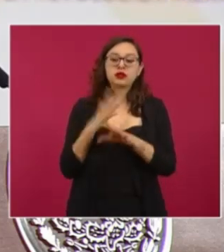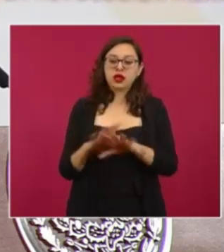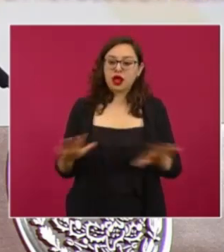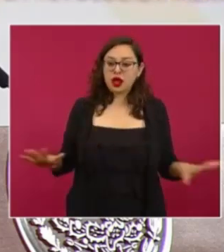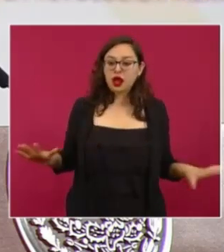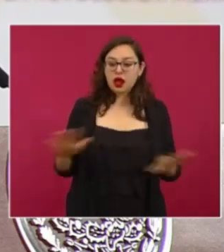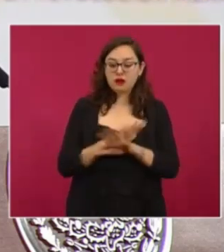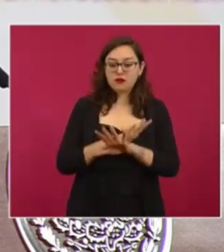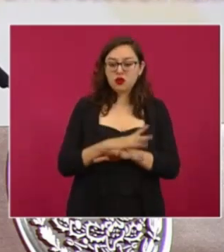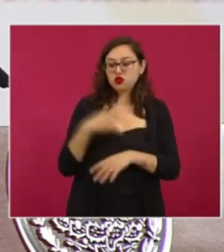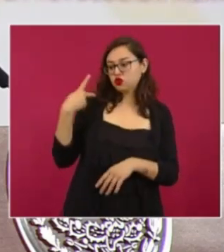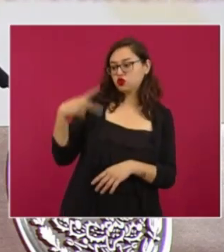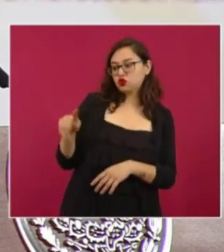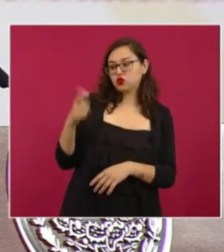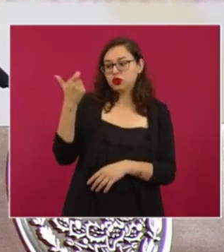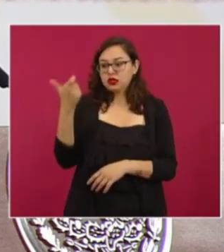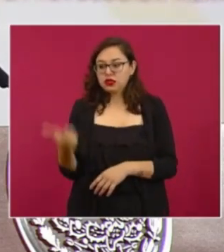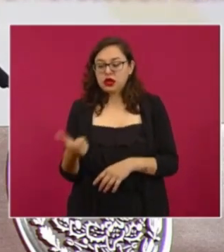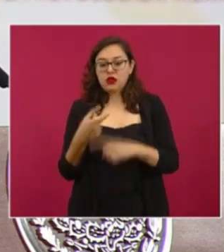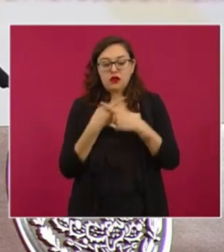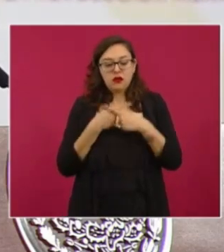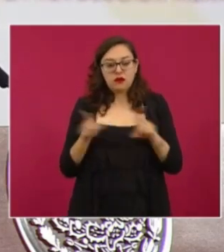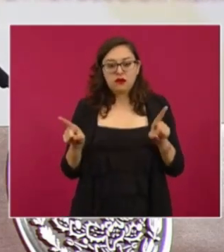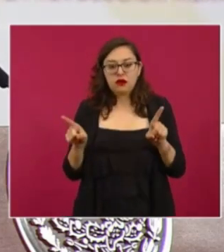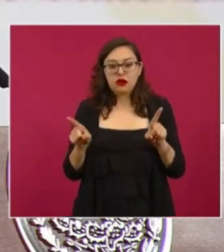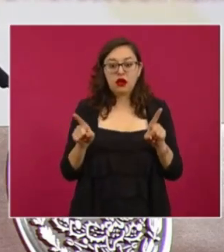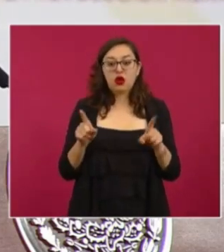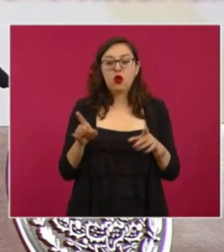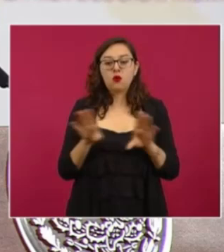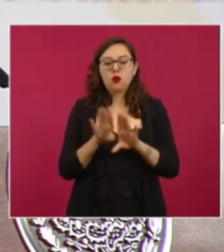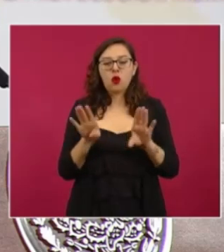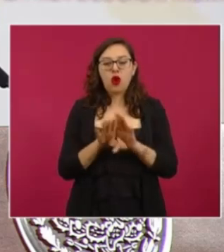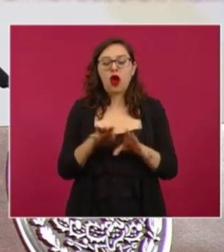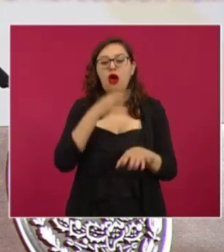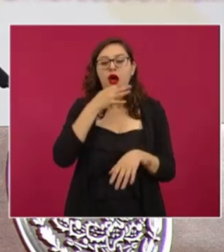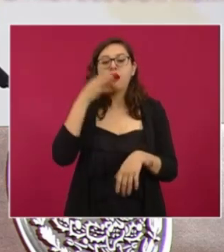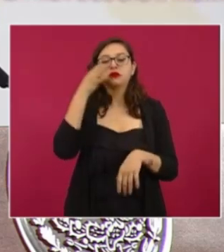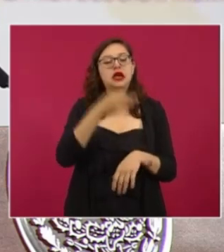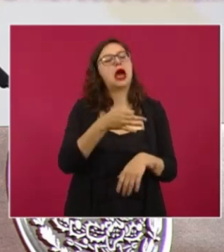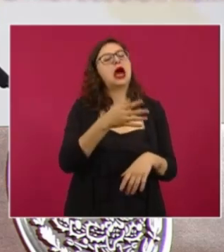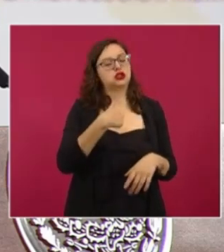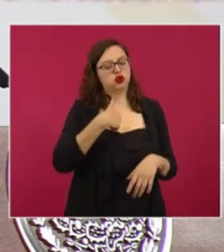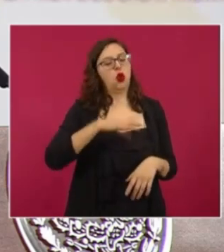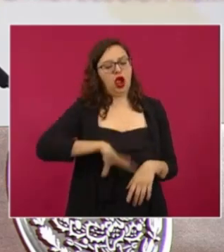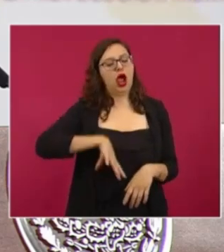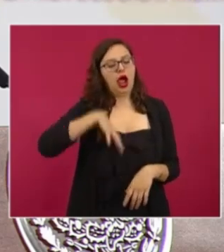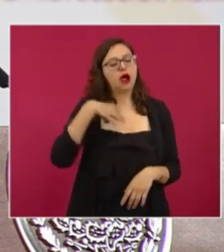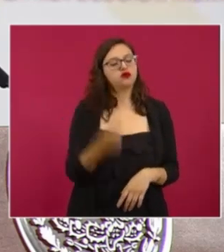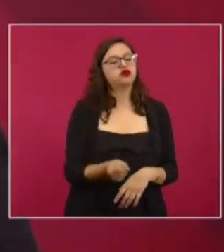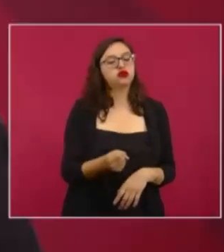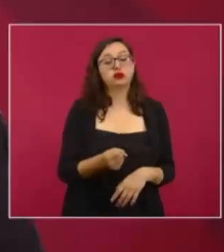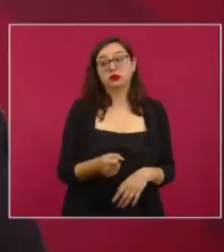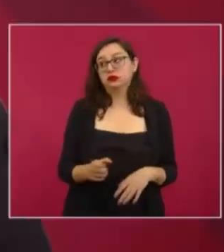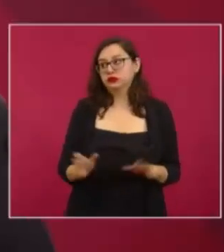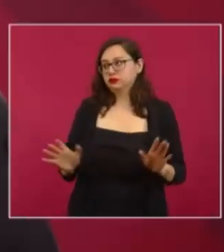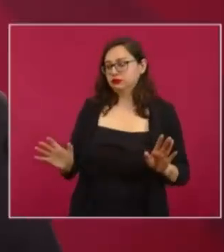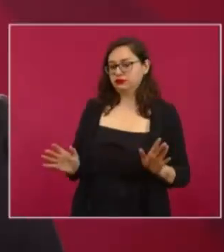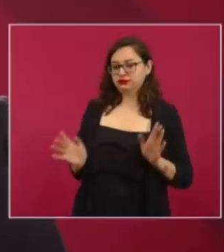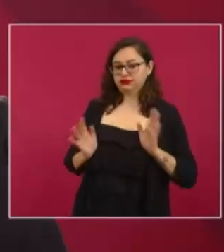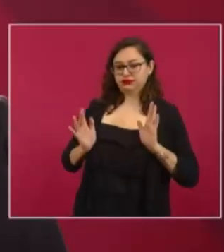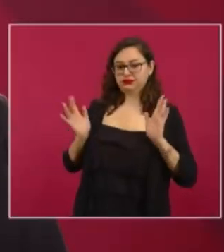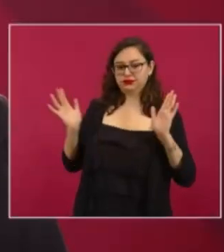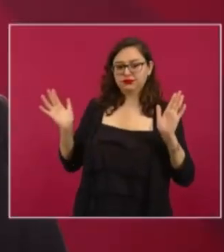de poner sus precios, pero pues más bien nos fueron a avisar que se iban a pasar de rosca con los consumidores que quieran ir